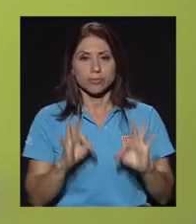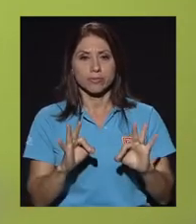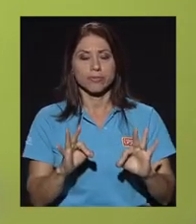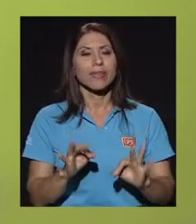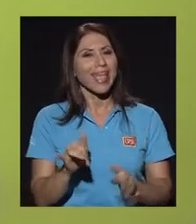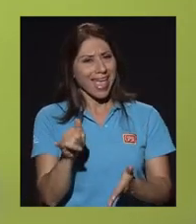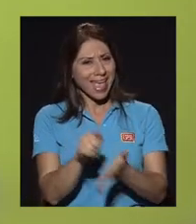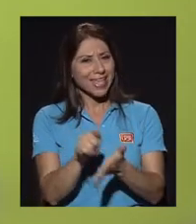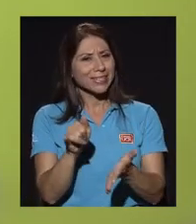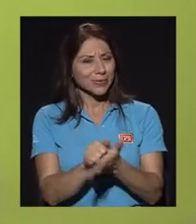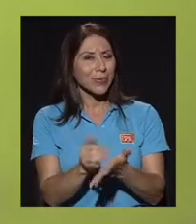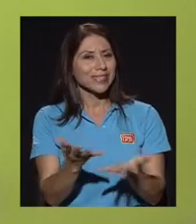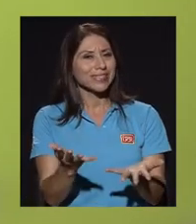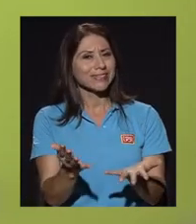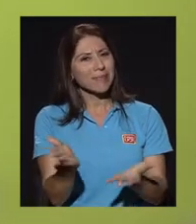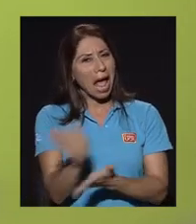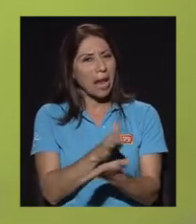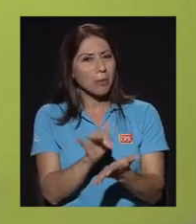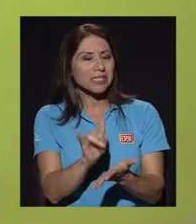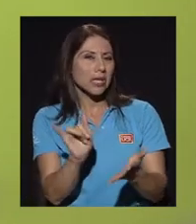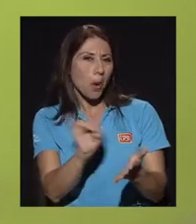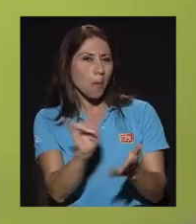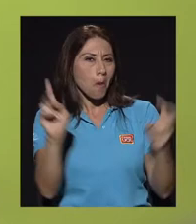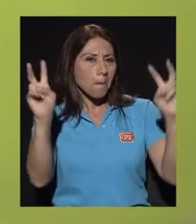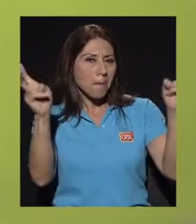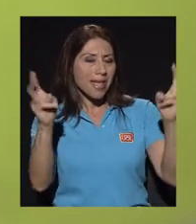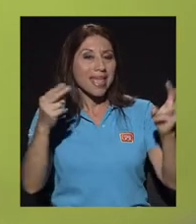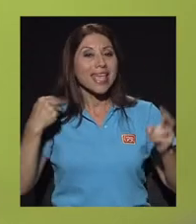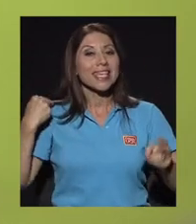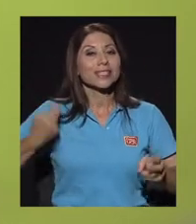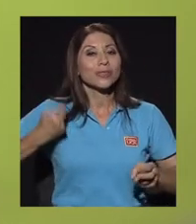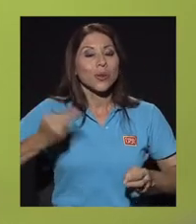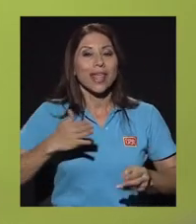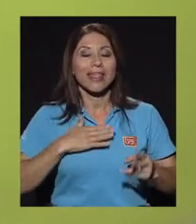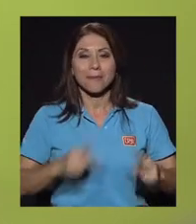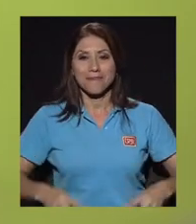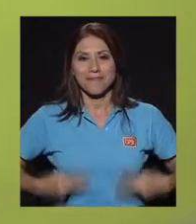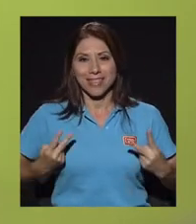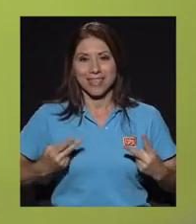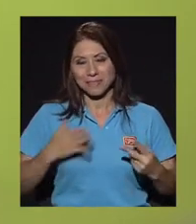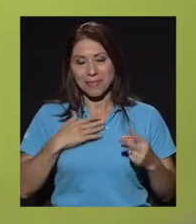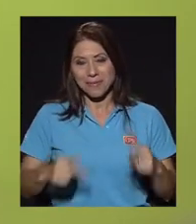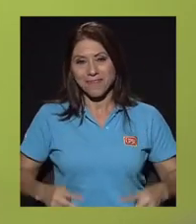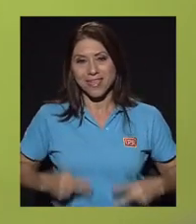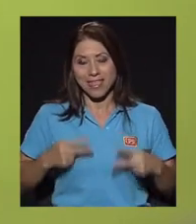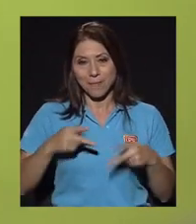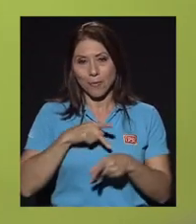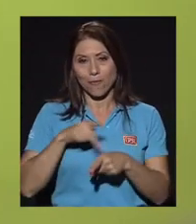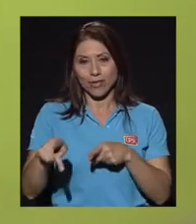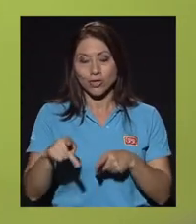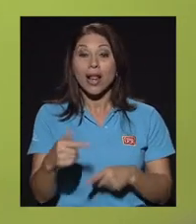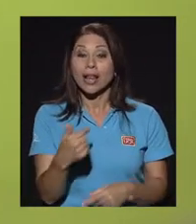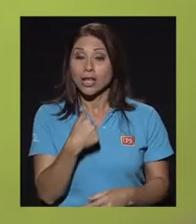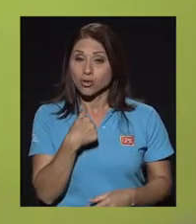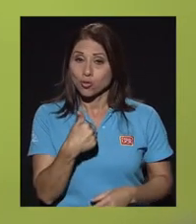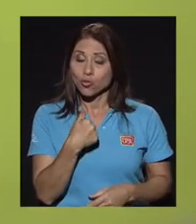sido algo así como la historia de mi vida, por lo menos de mi vida profesional. Yo tuve